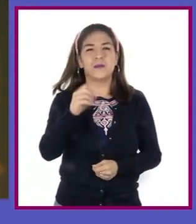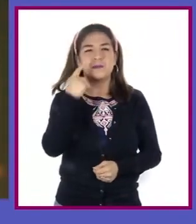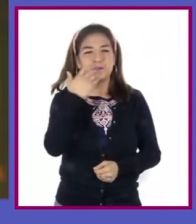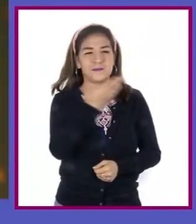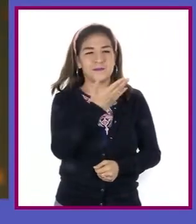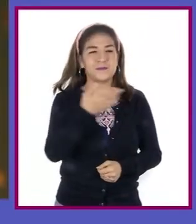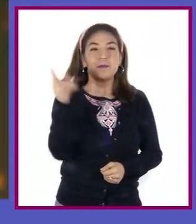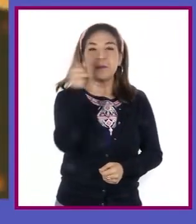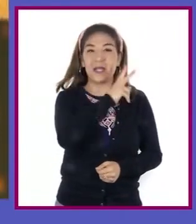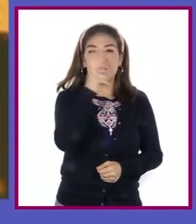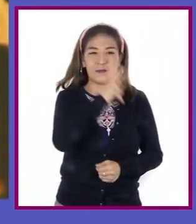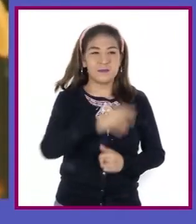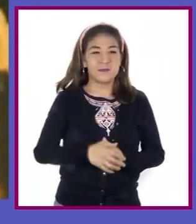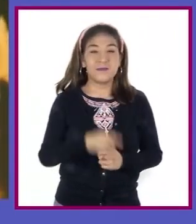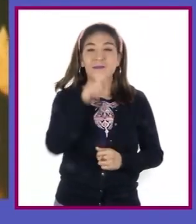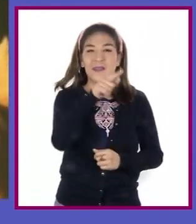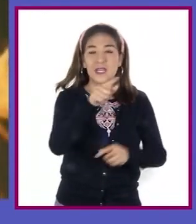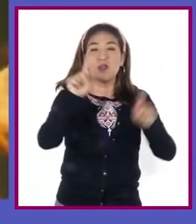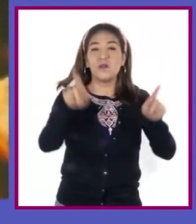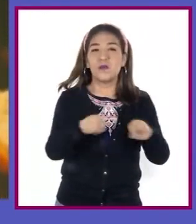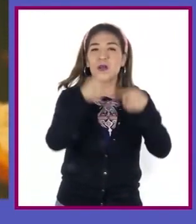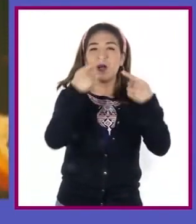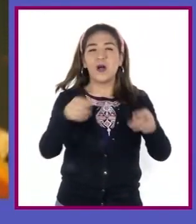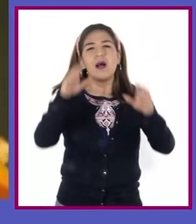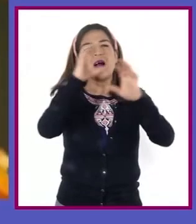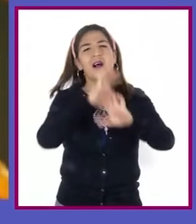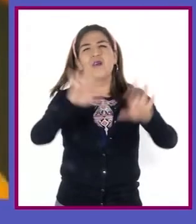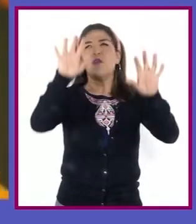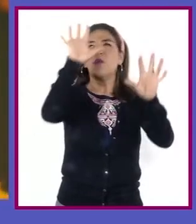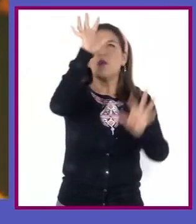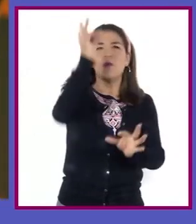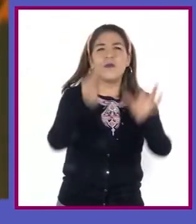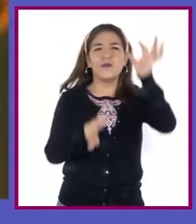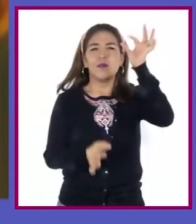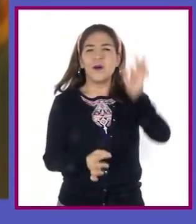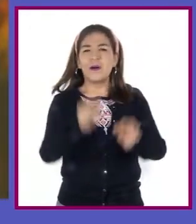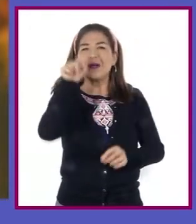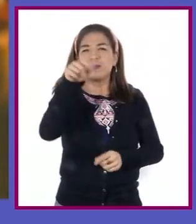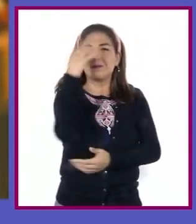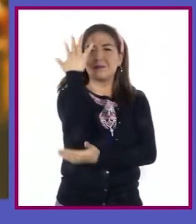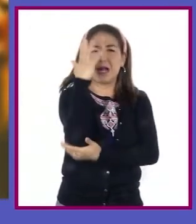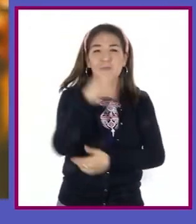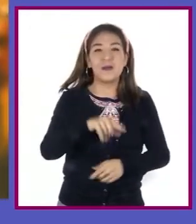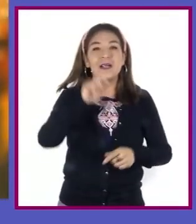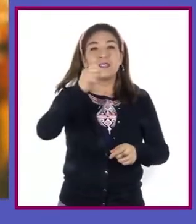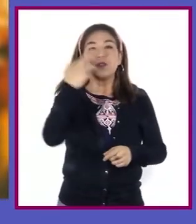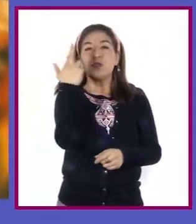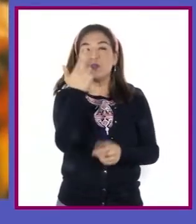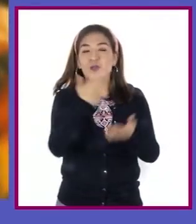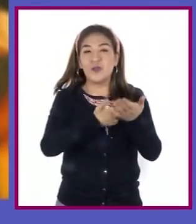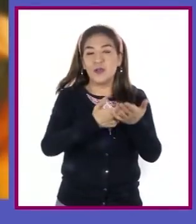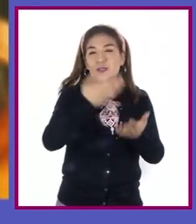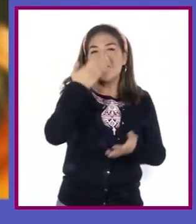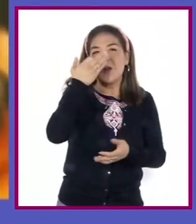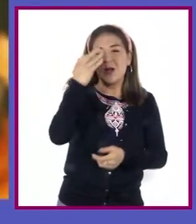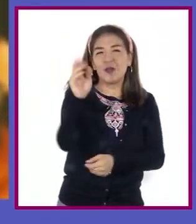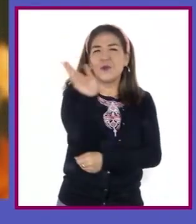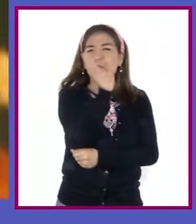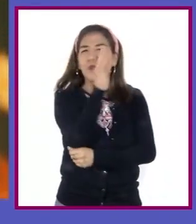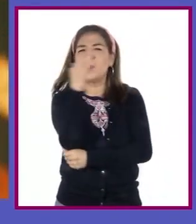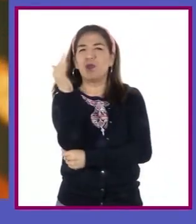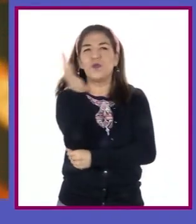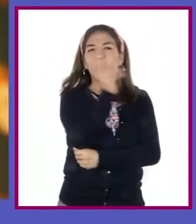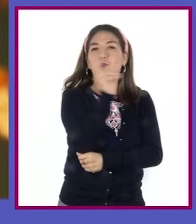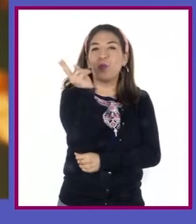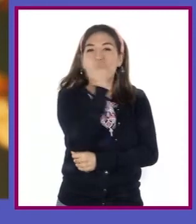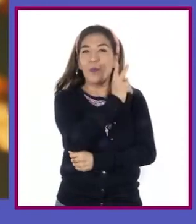Viento. Cantan las hojas, bailan las peras en el peral. Gira la rosa, rosa del viento, no del